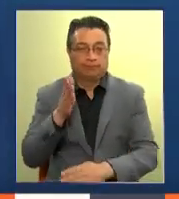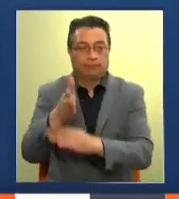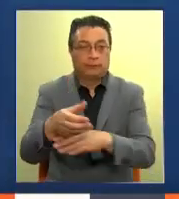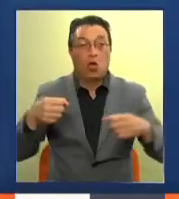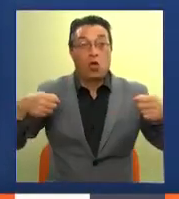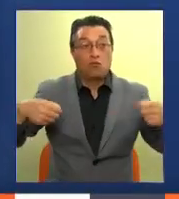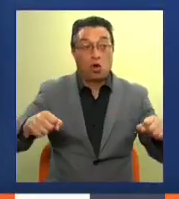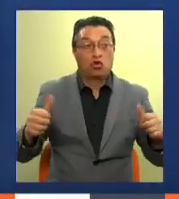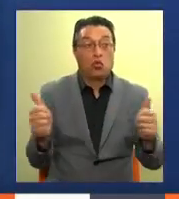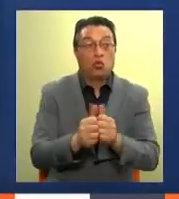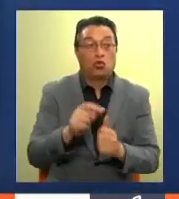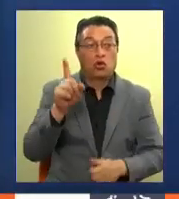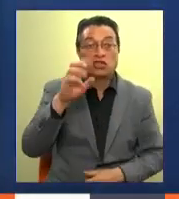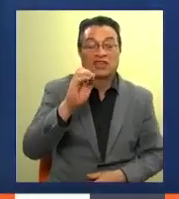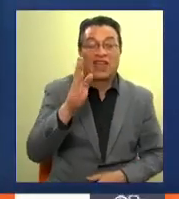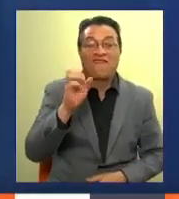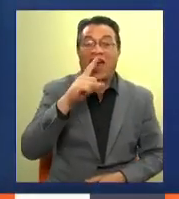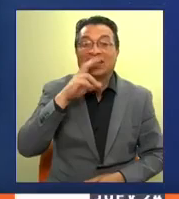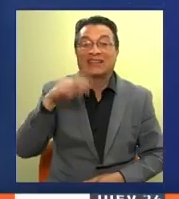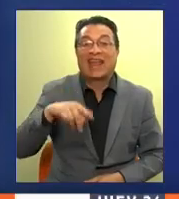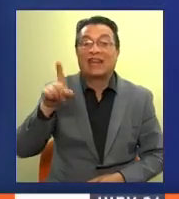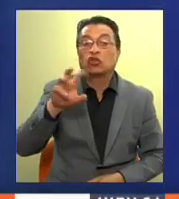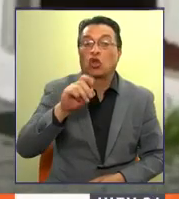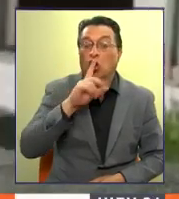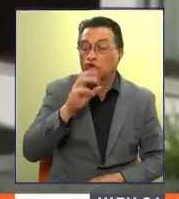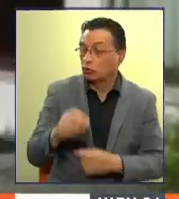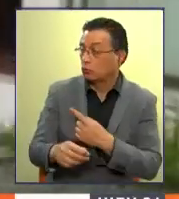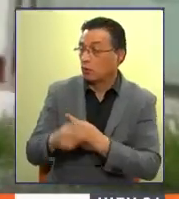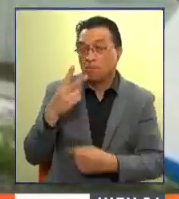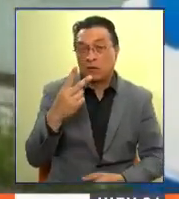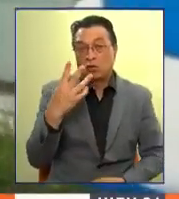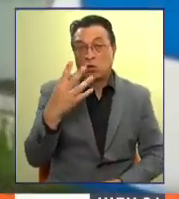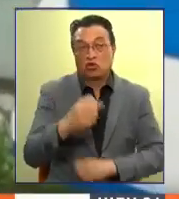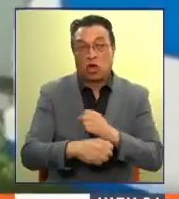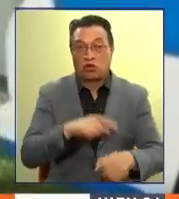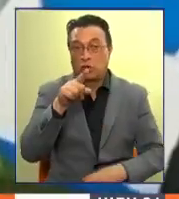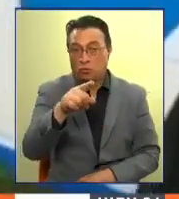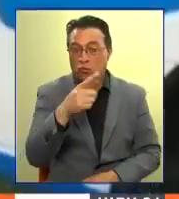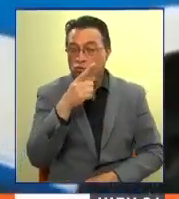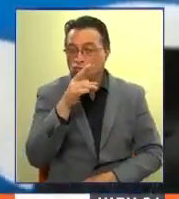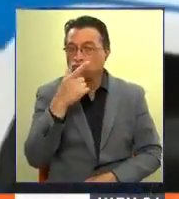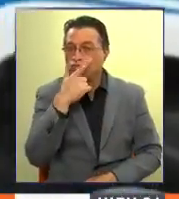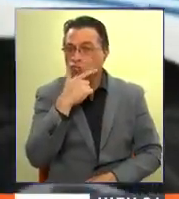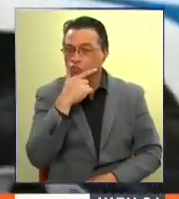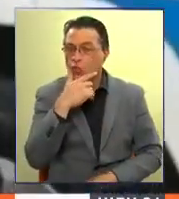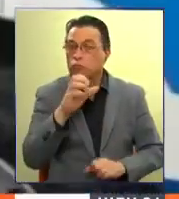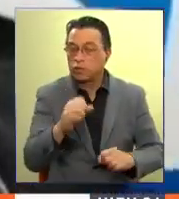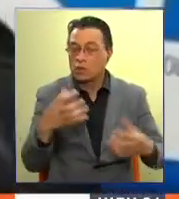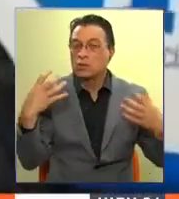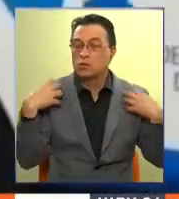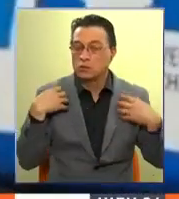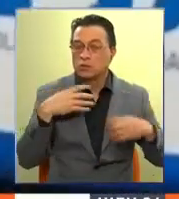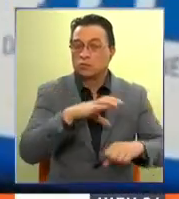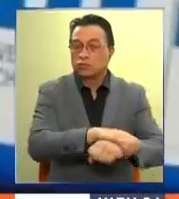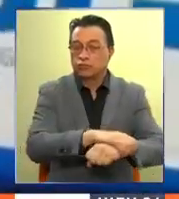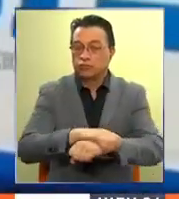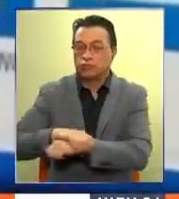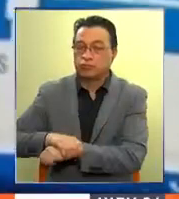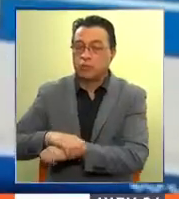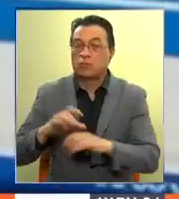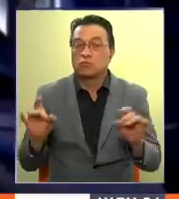con Sebastián Soto Bravo, de 24 años de edad. Hoy es el único detenido por su presunta responsabilidad en la